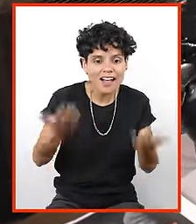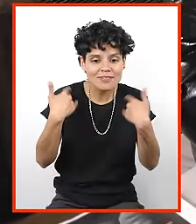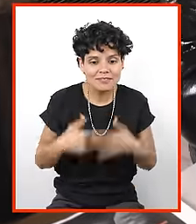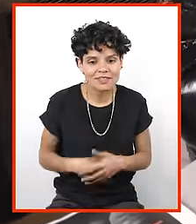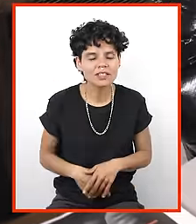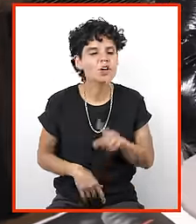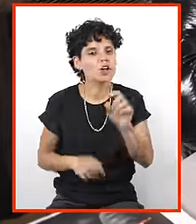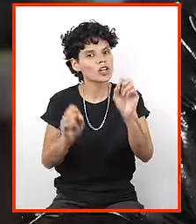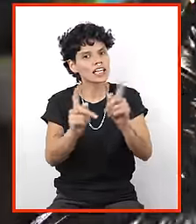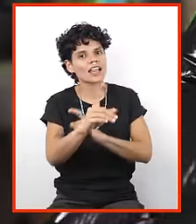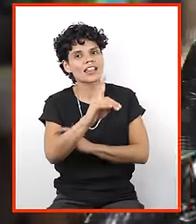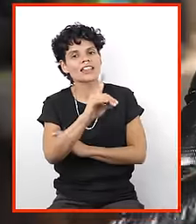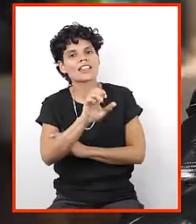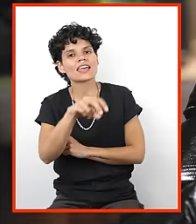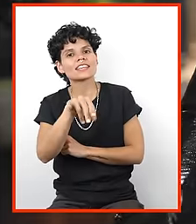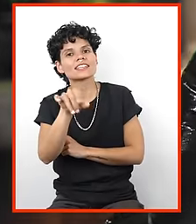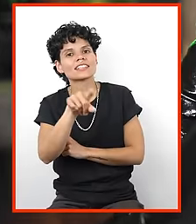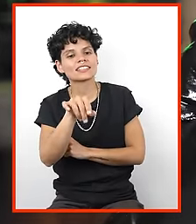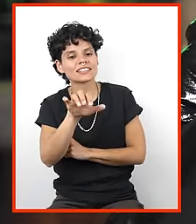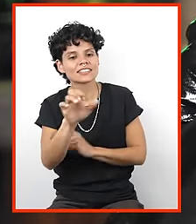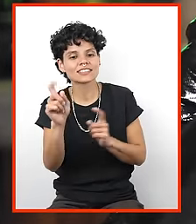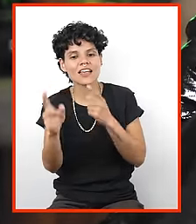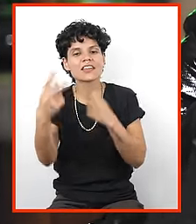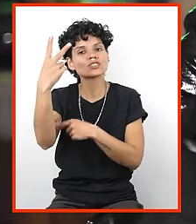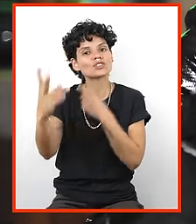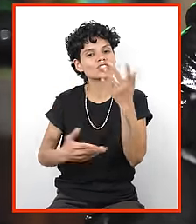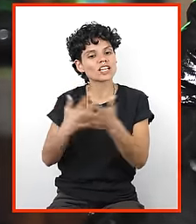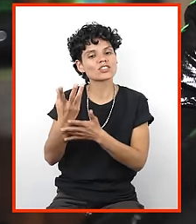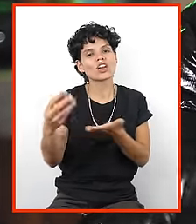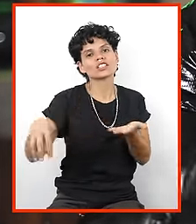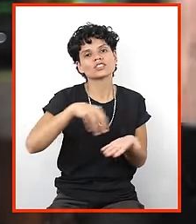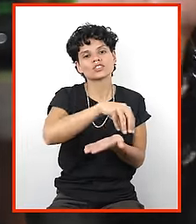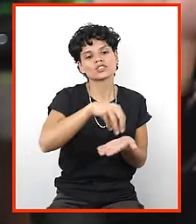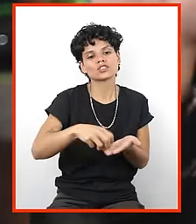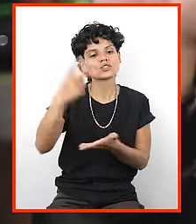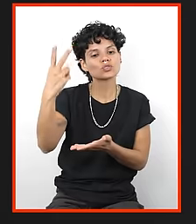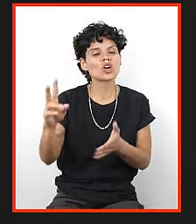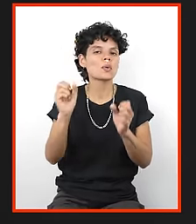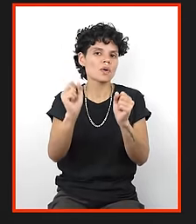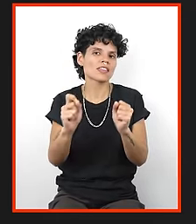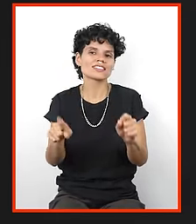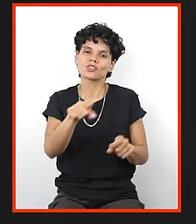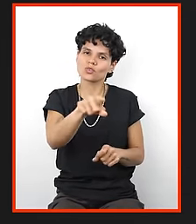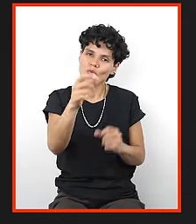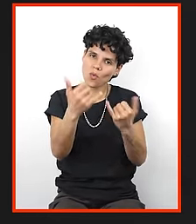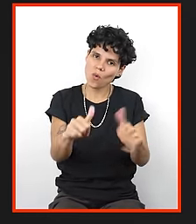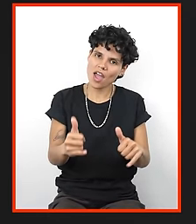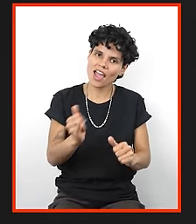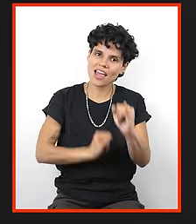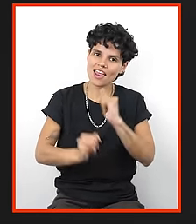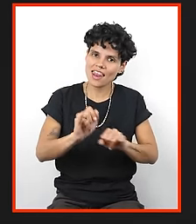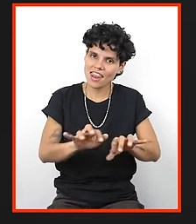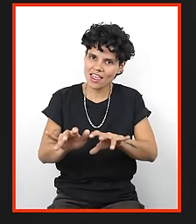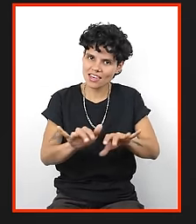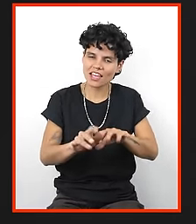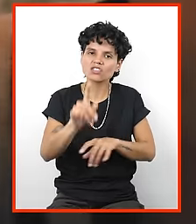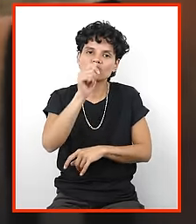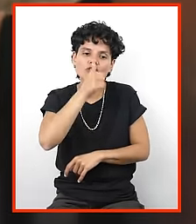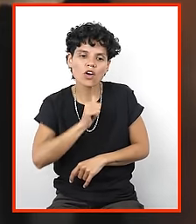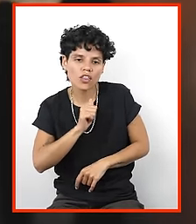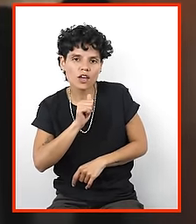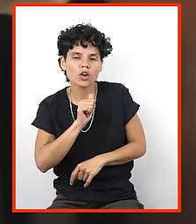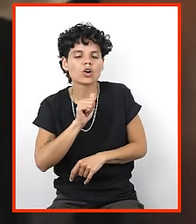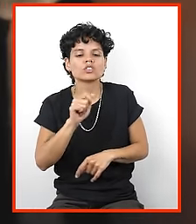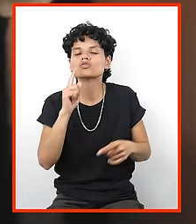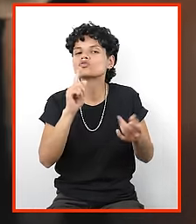súper cagada! La dispuso las fichas de su tema. Usted puede poner la ficha donde quiera. Juega en Línea. Tenemos nuestro código, que es Juega en